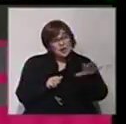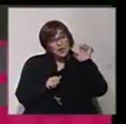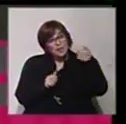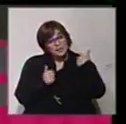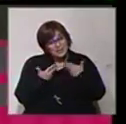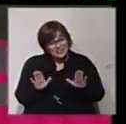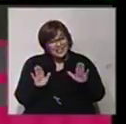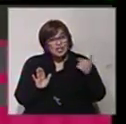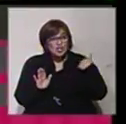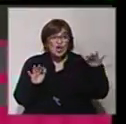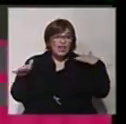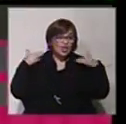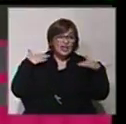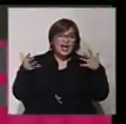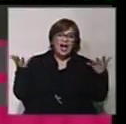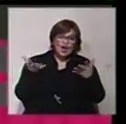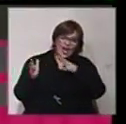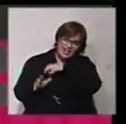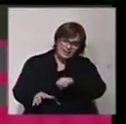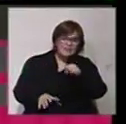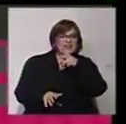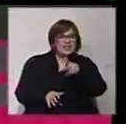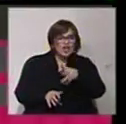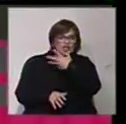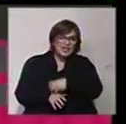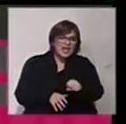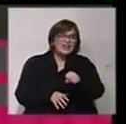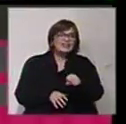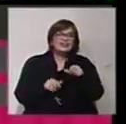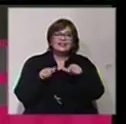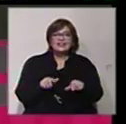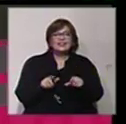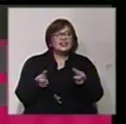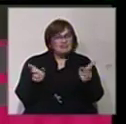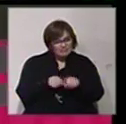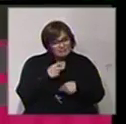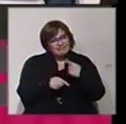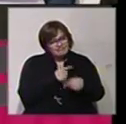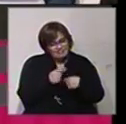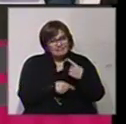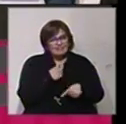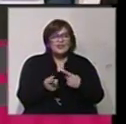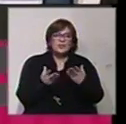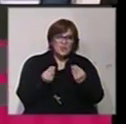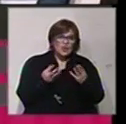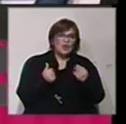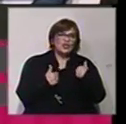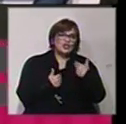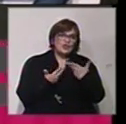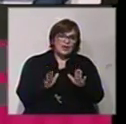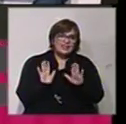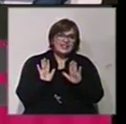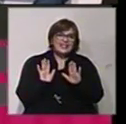venir, era adolescente, no sé cuánto, y ahora vengo con mis hijos. Y es una historia que se repite bastante en la convención. Se nota un montón. Yo también voy desde las